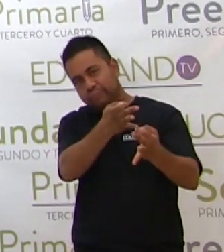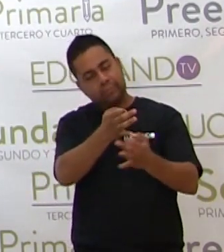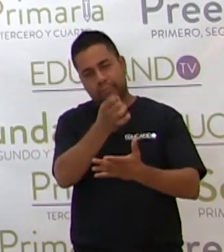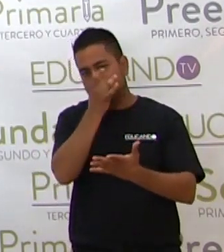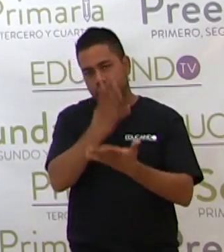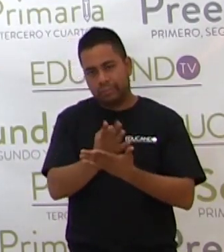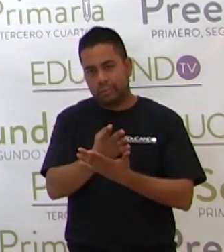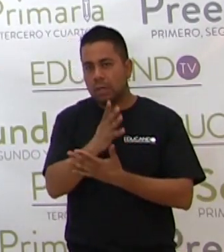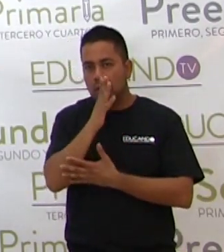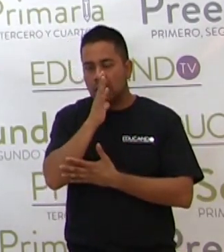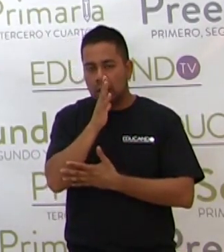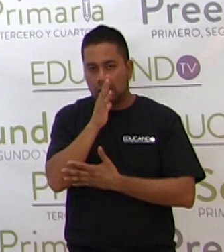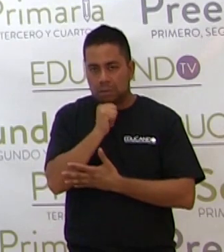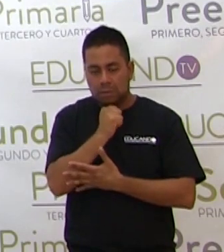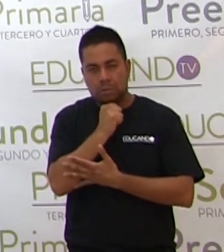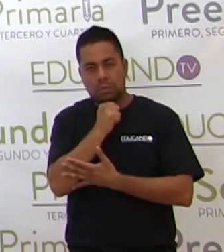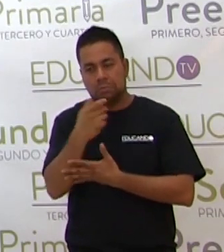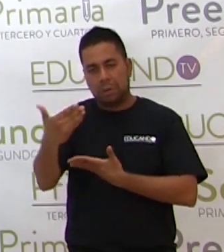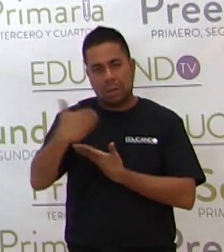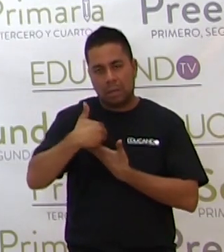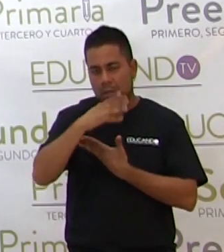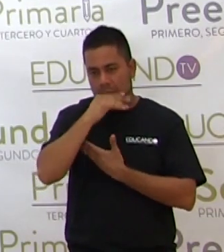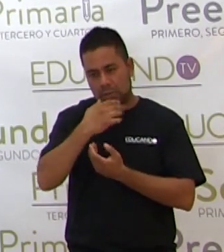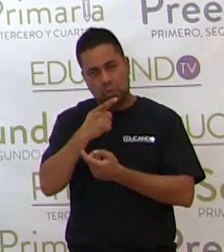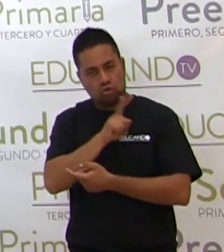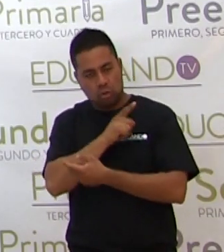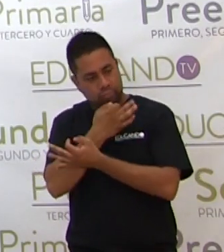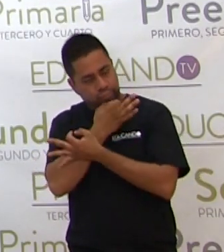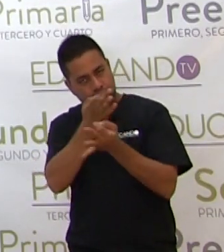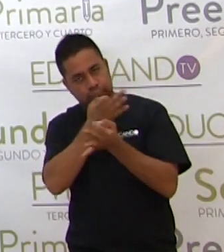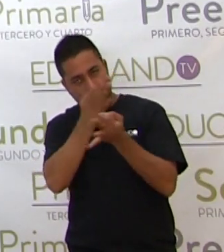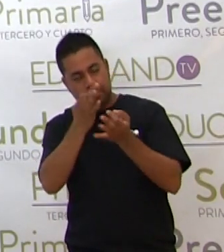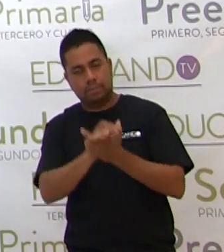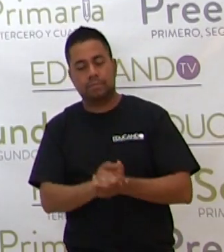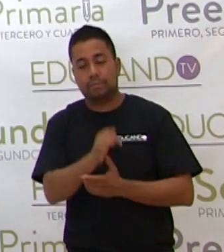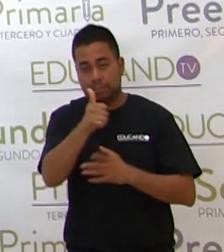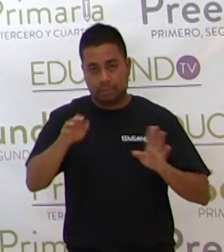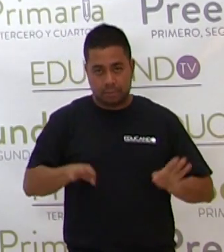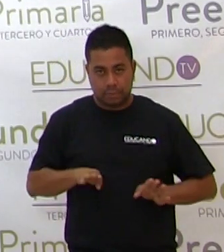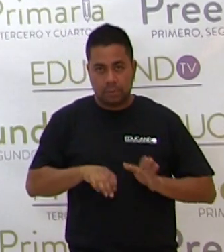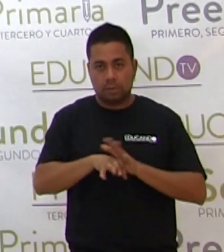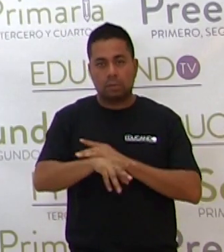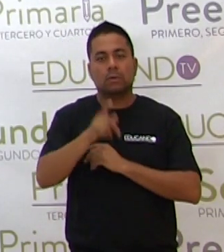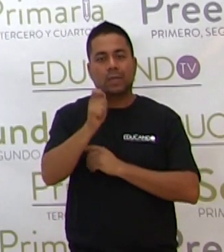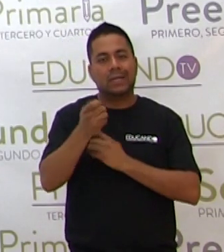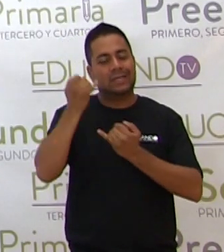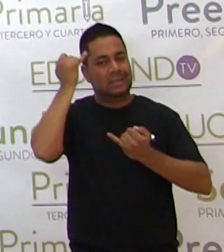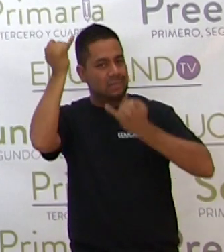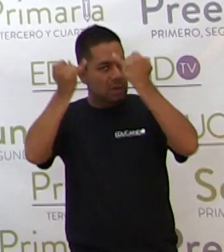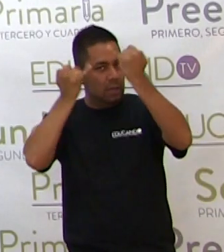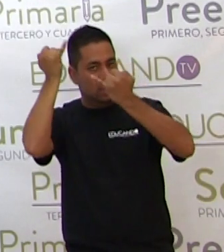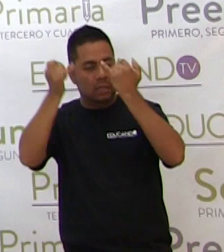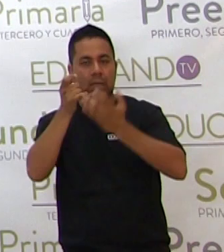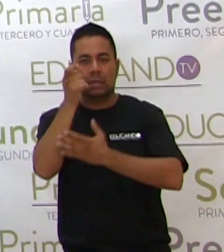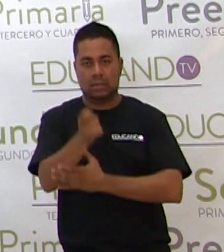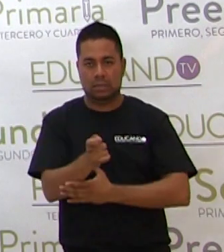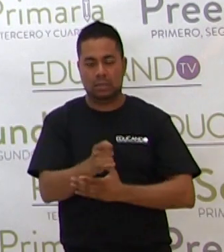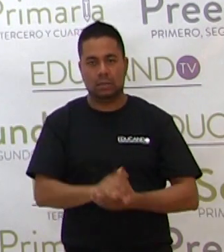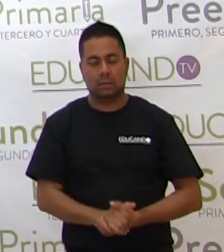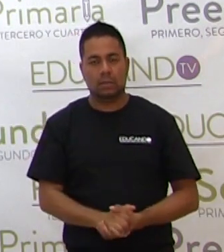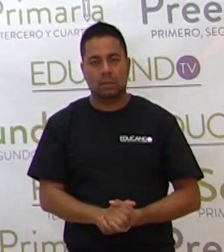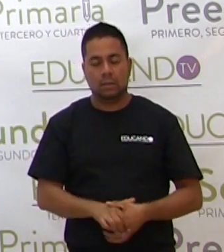al oyente otra característica es que es imaginativa esto quiere decir que